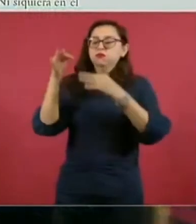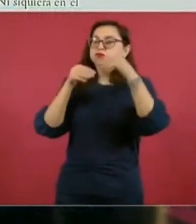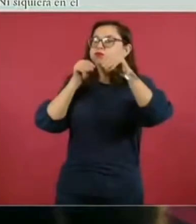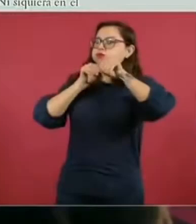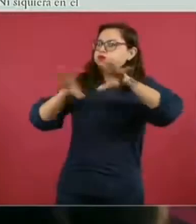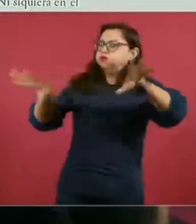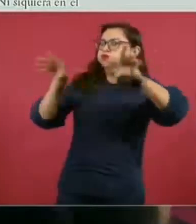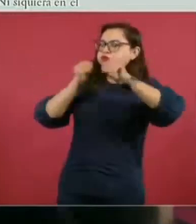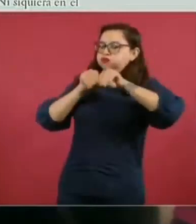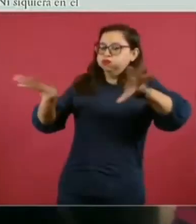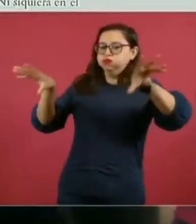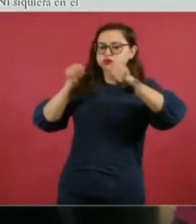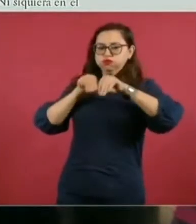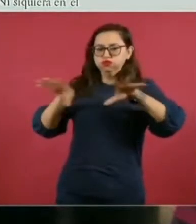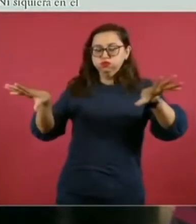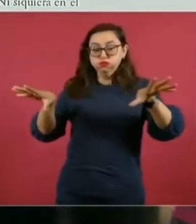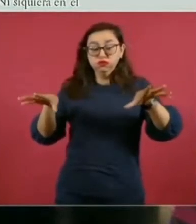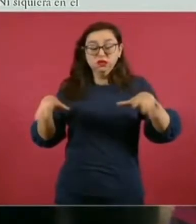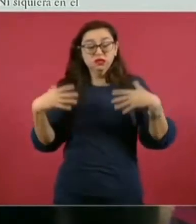amenazando,